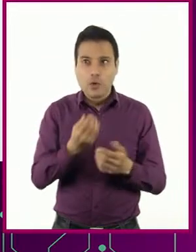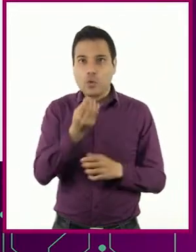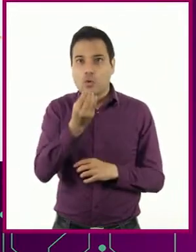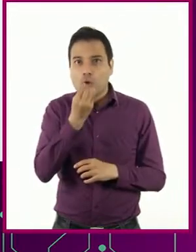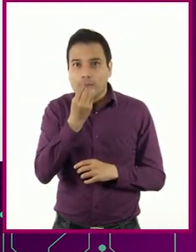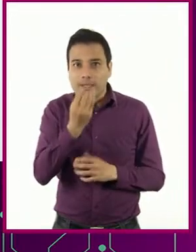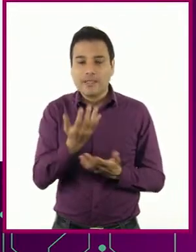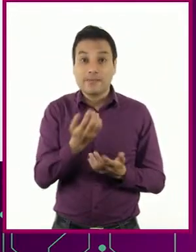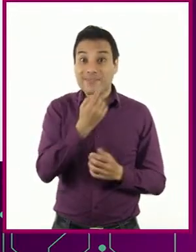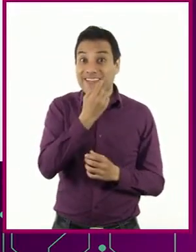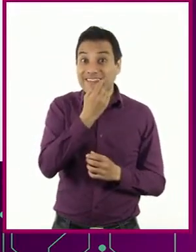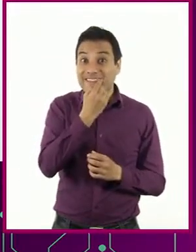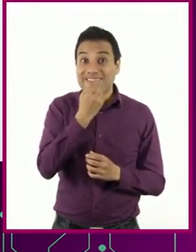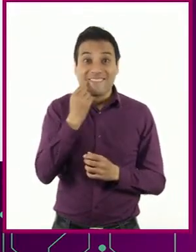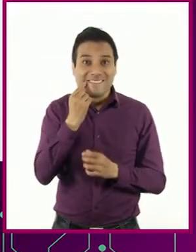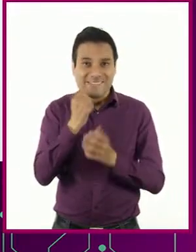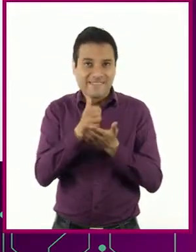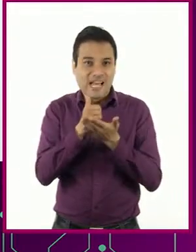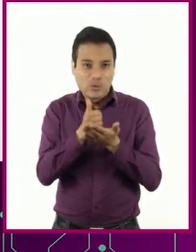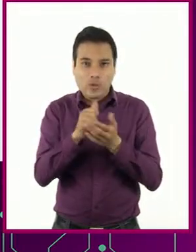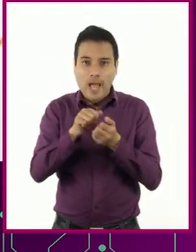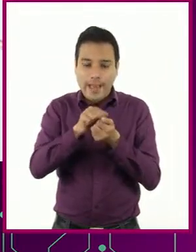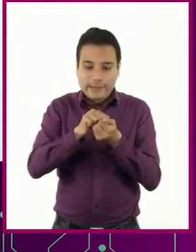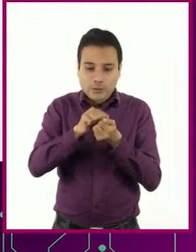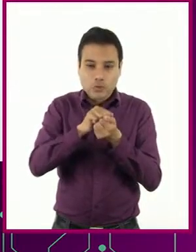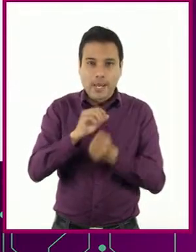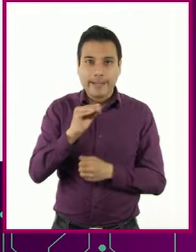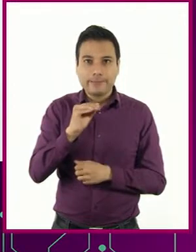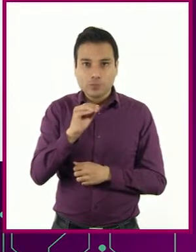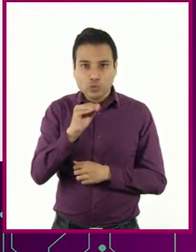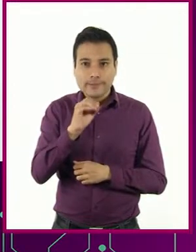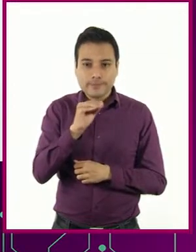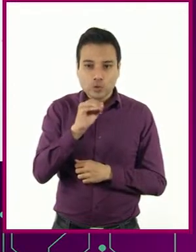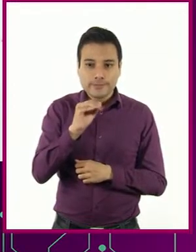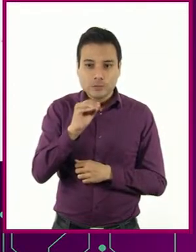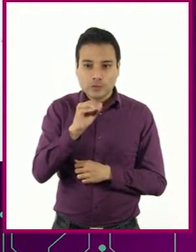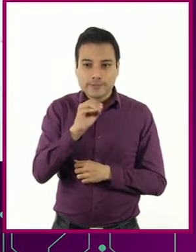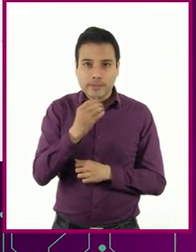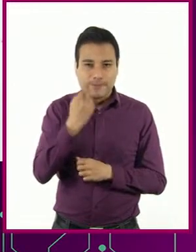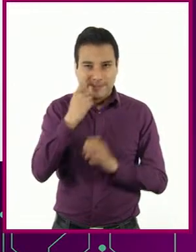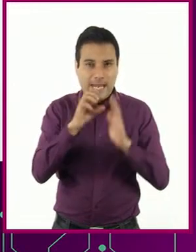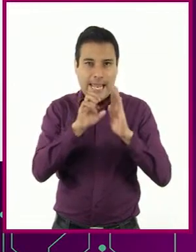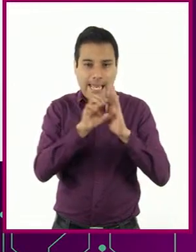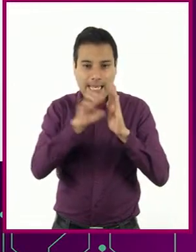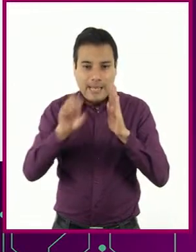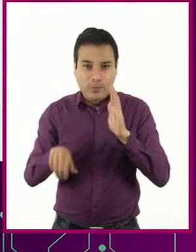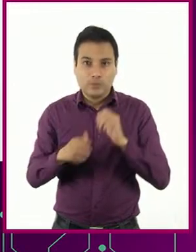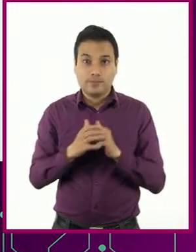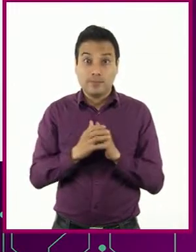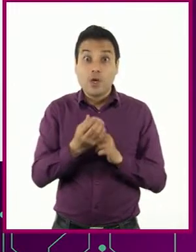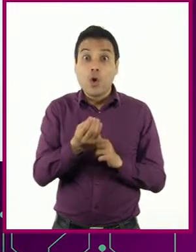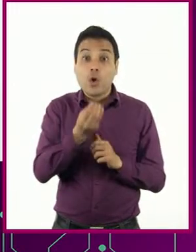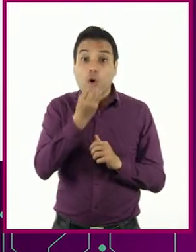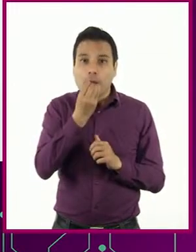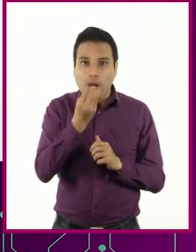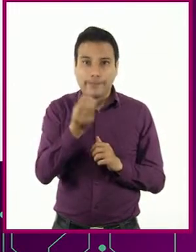y los dientes contribuyen al placer que produce comer. La comida perdería mucho sabor si se comiera entera. Pues sí, es real que la salud